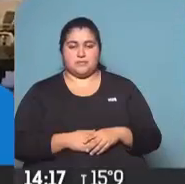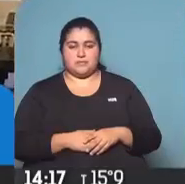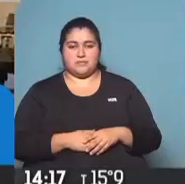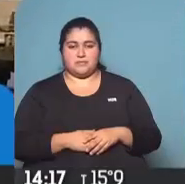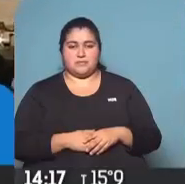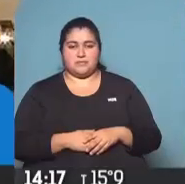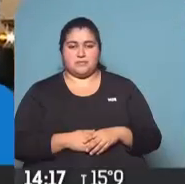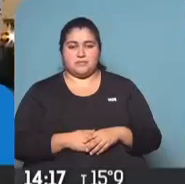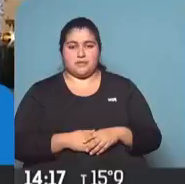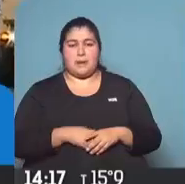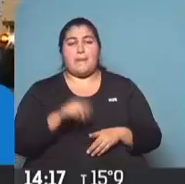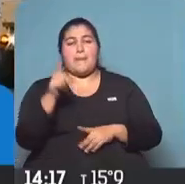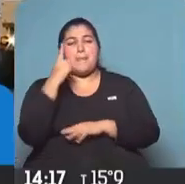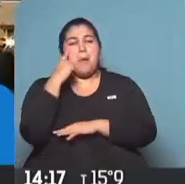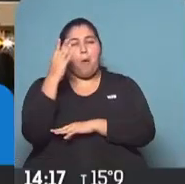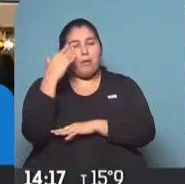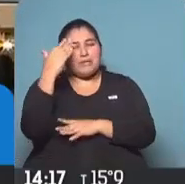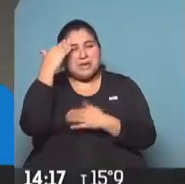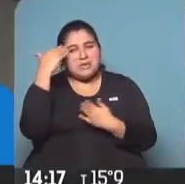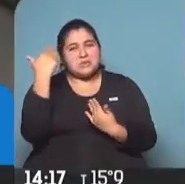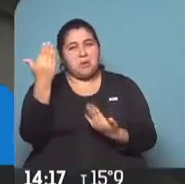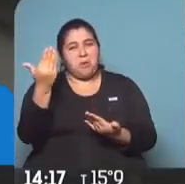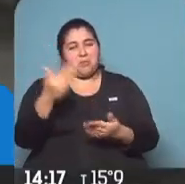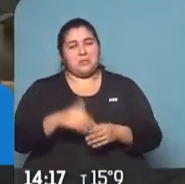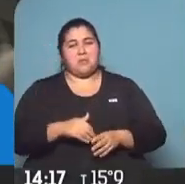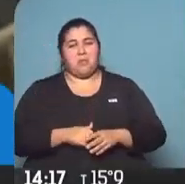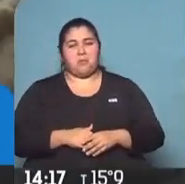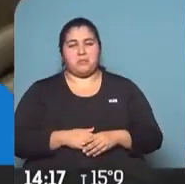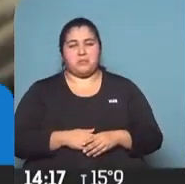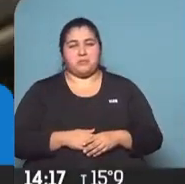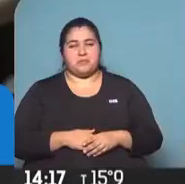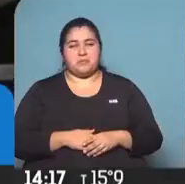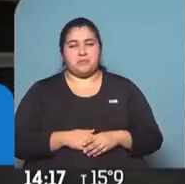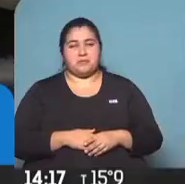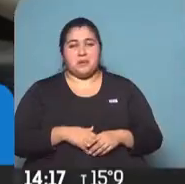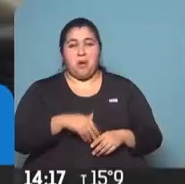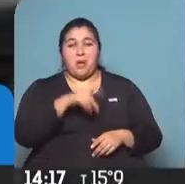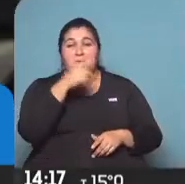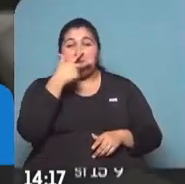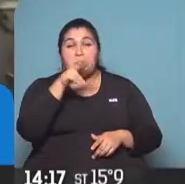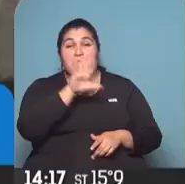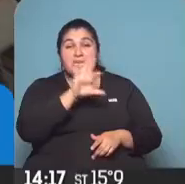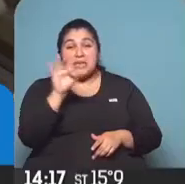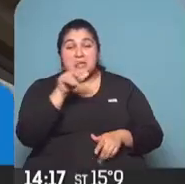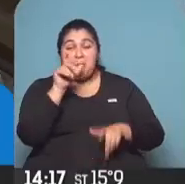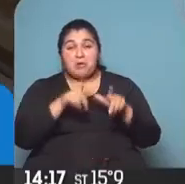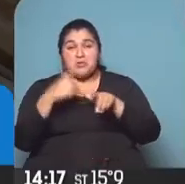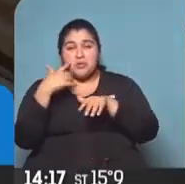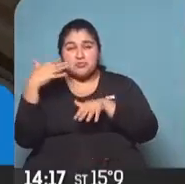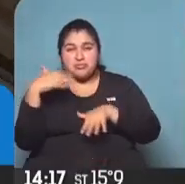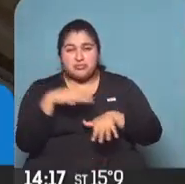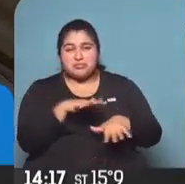saludamos con la madera bien arriba a los 300 hombres y mujeres de nuestras fuerzas armadas